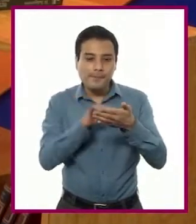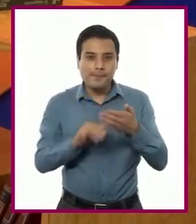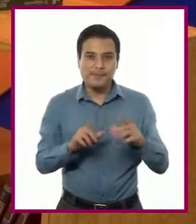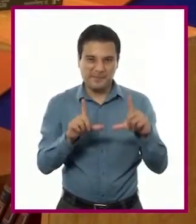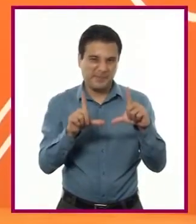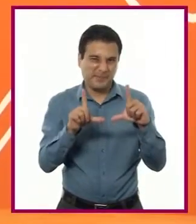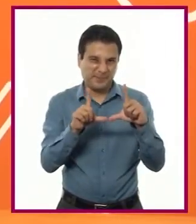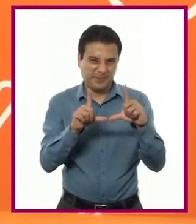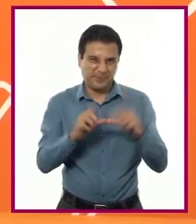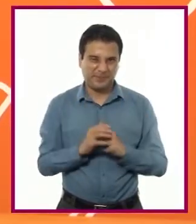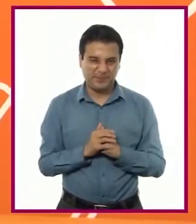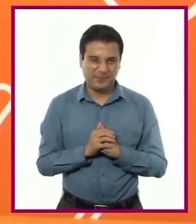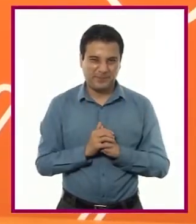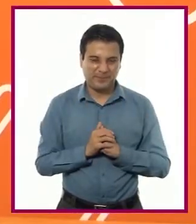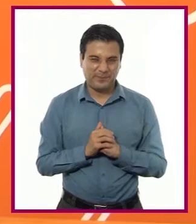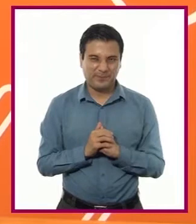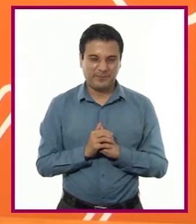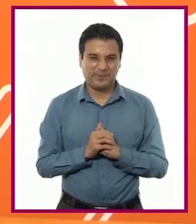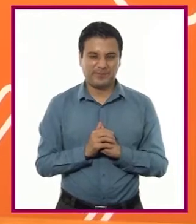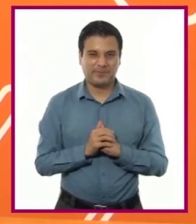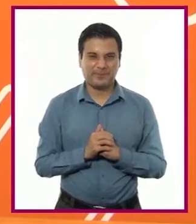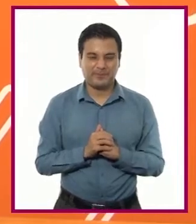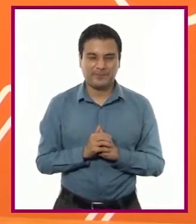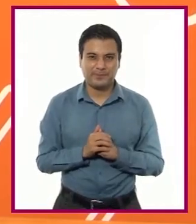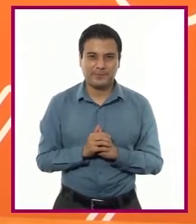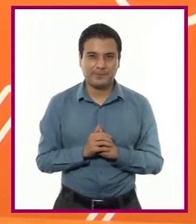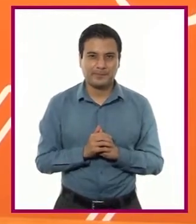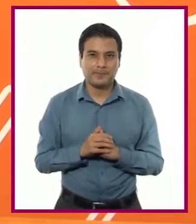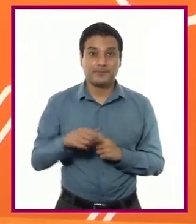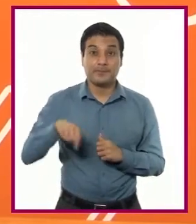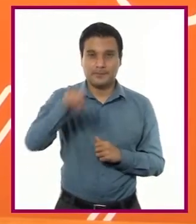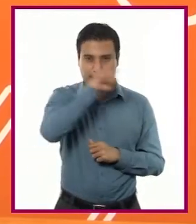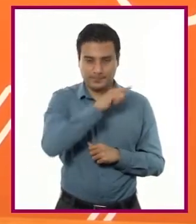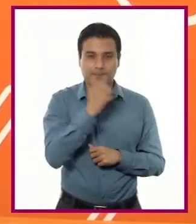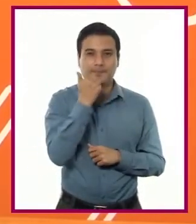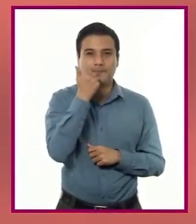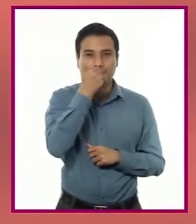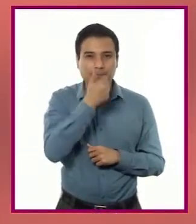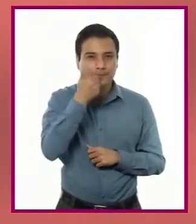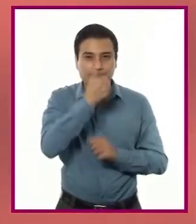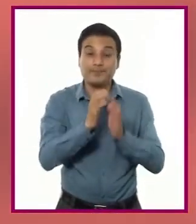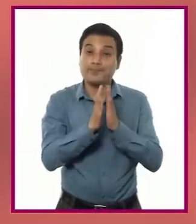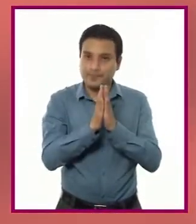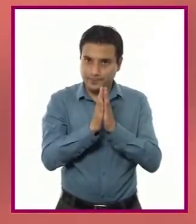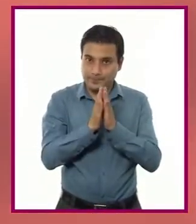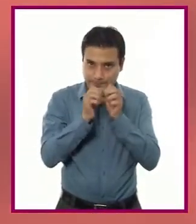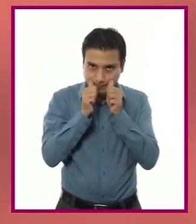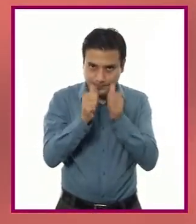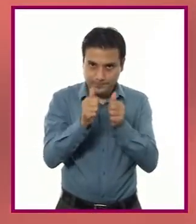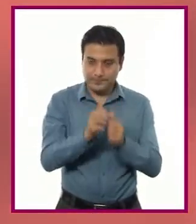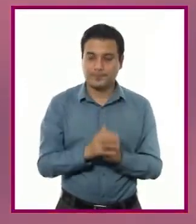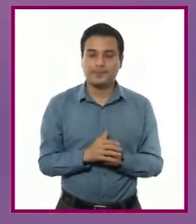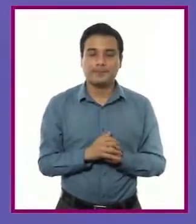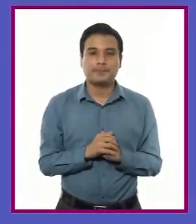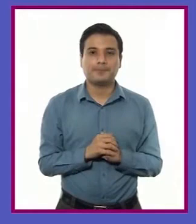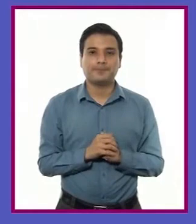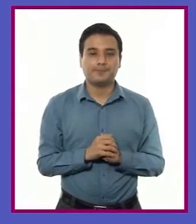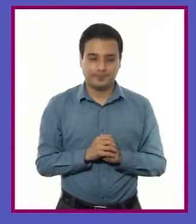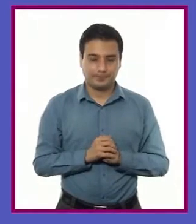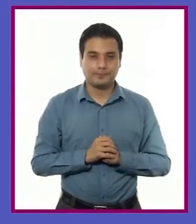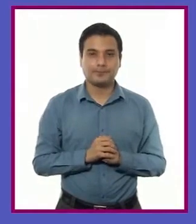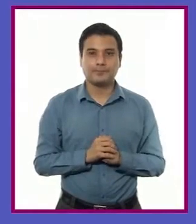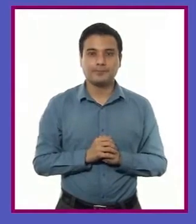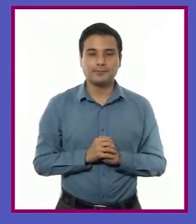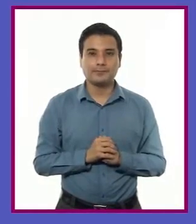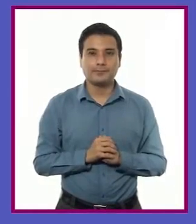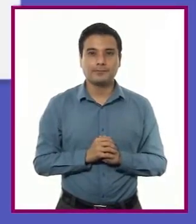que se encuentran aquí y a las alumnas y alumnos que nos ven, por favor, vayan siguiendo la lectura. Correcto.